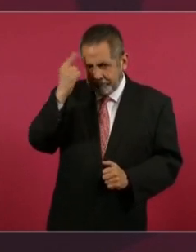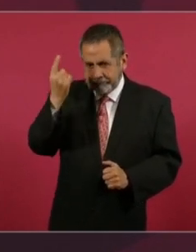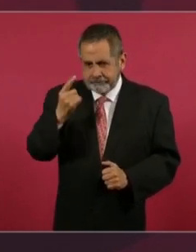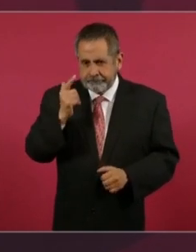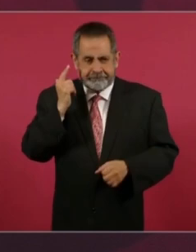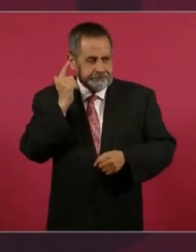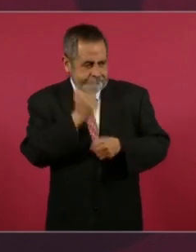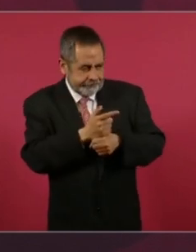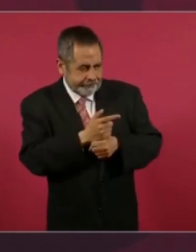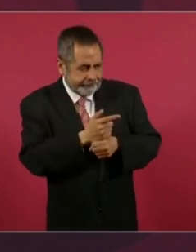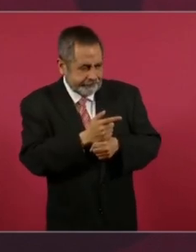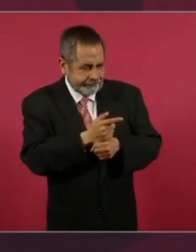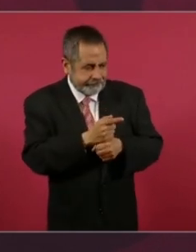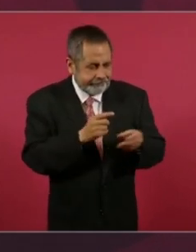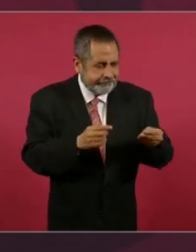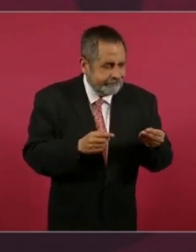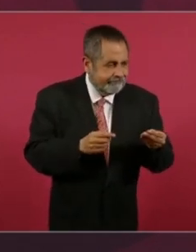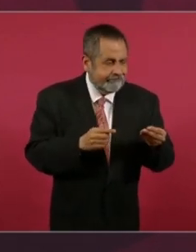real.